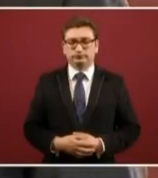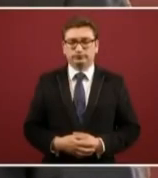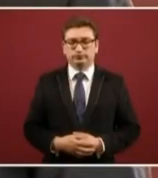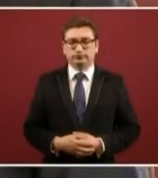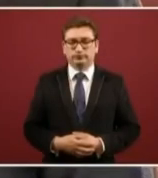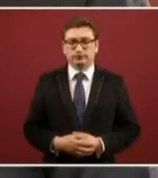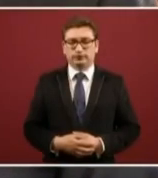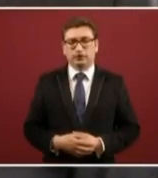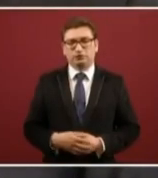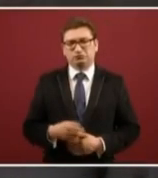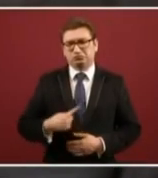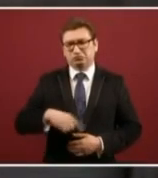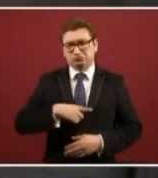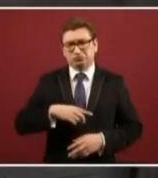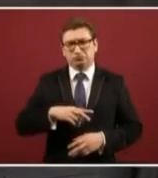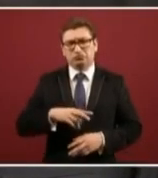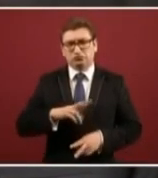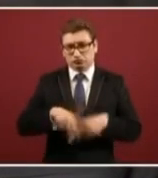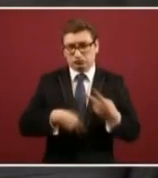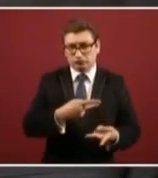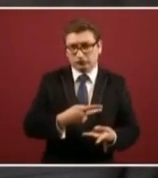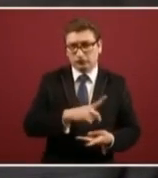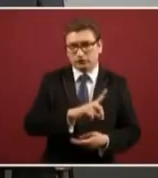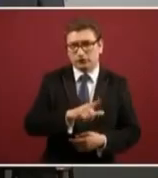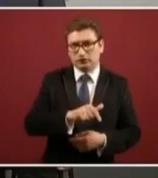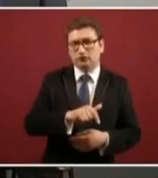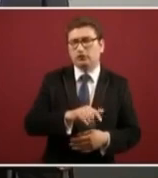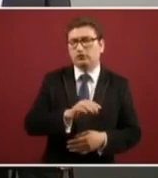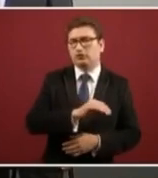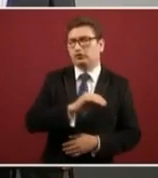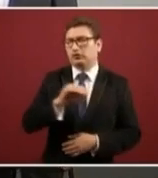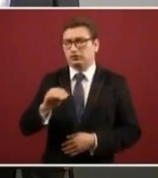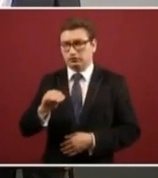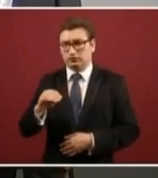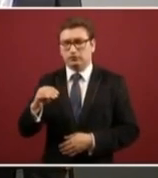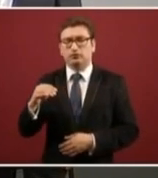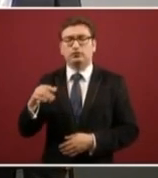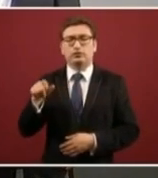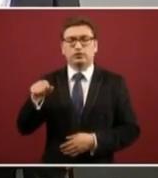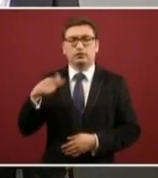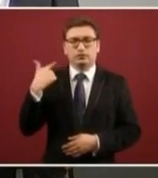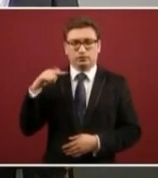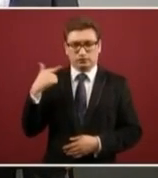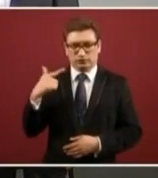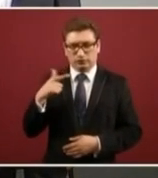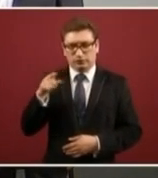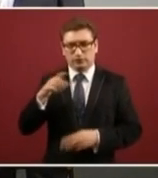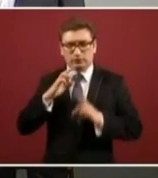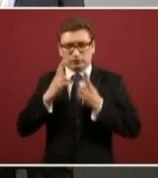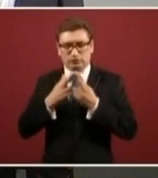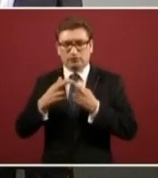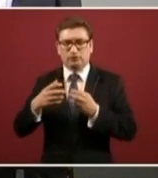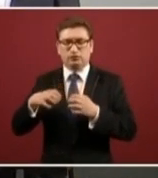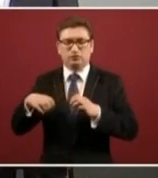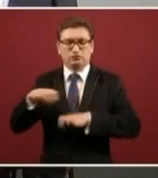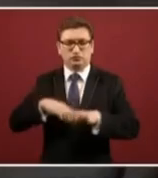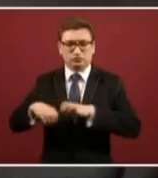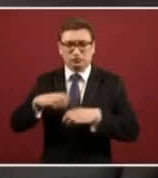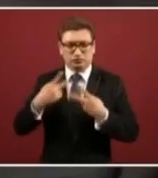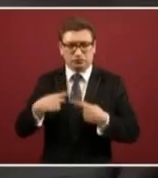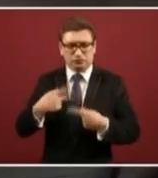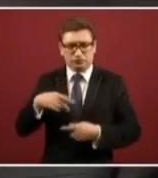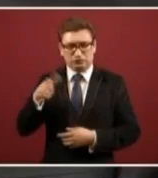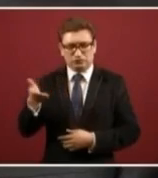Vamos luego a Guadalajara, tenemos una reunión con empresarios